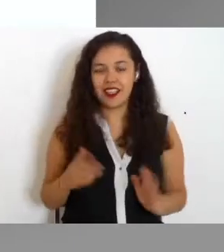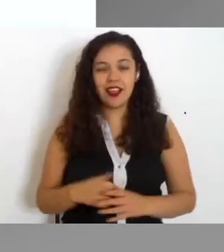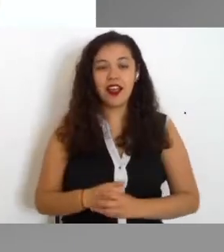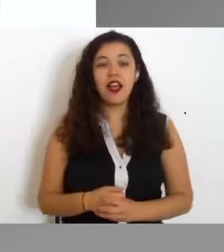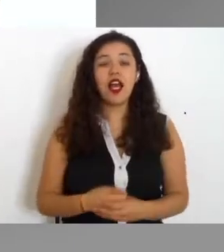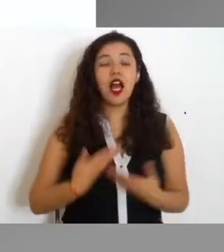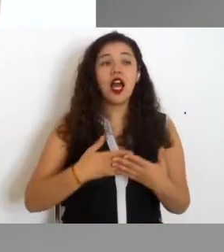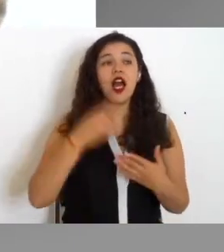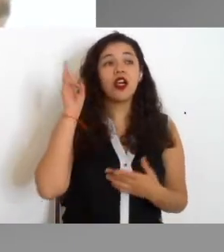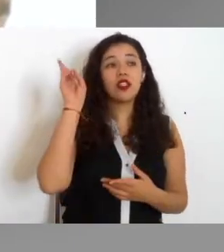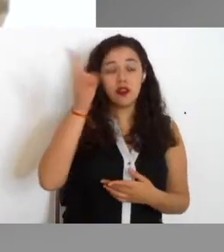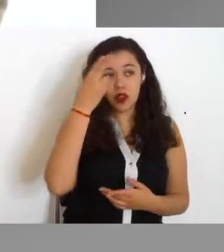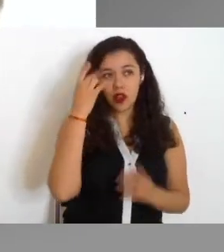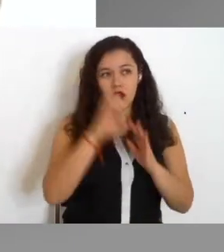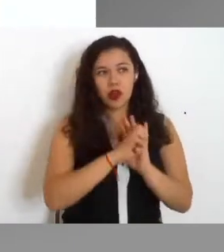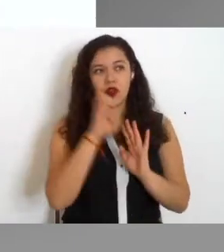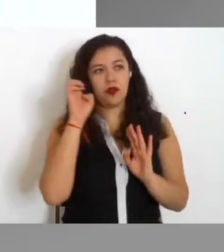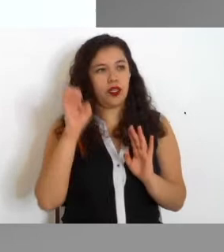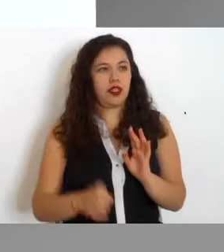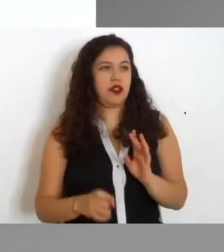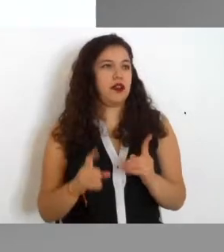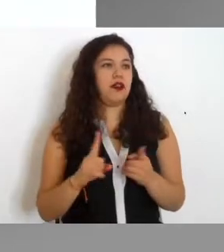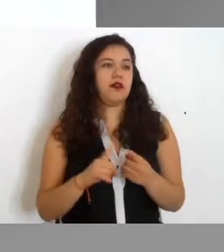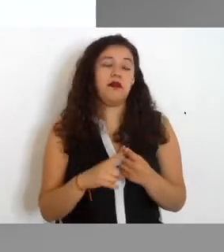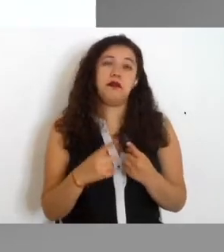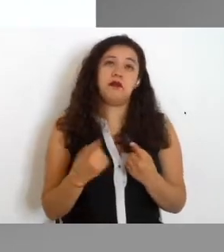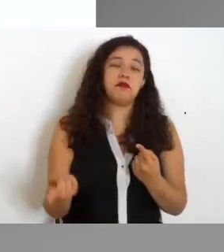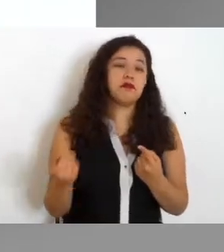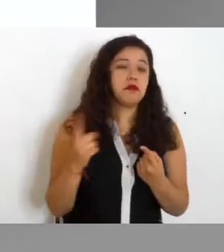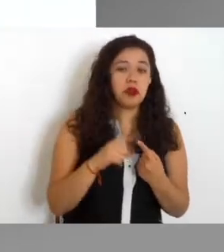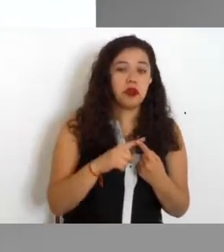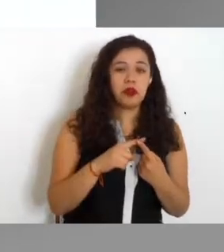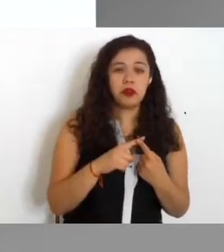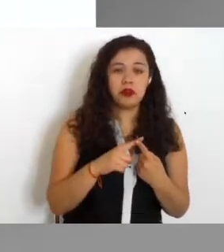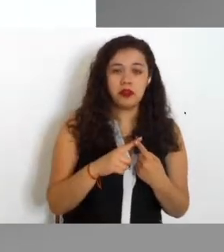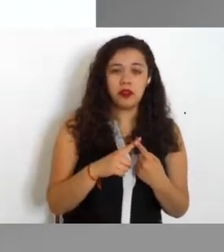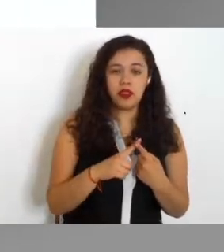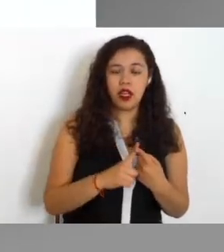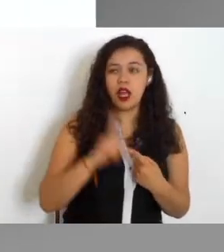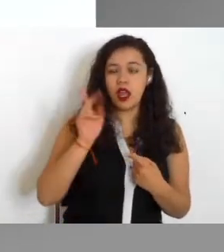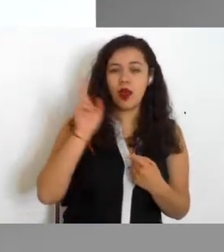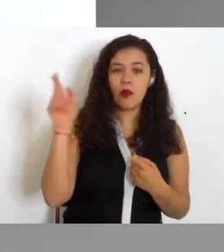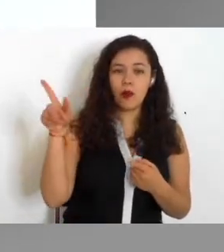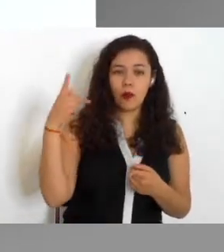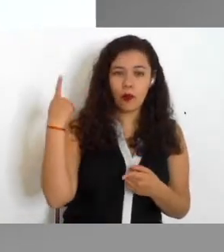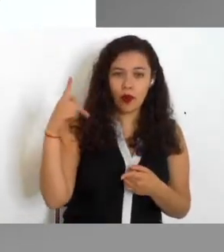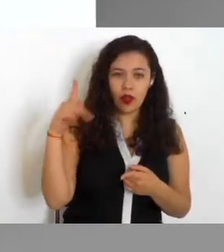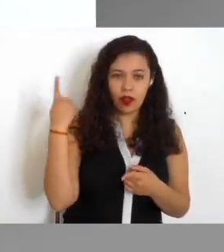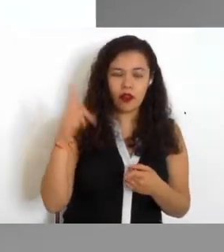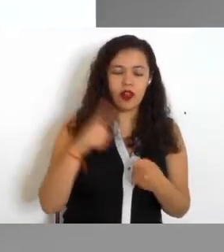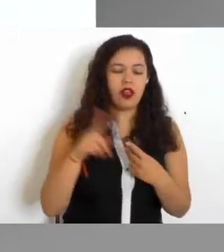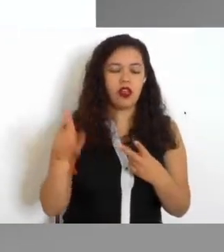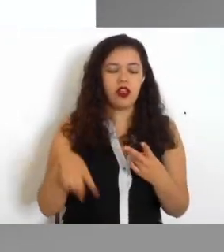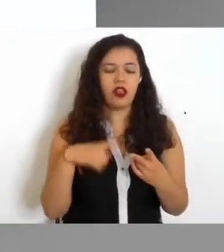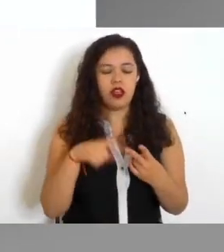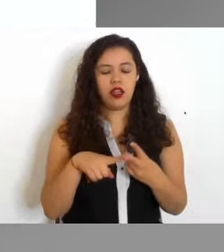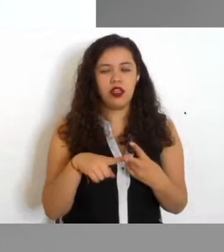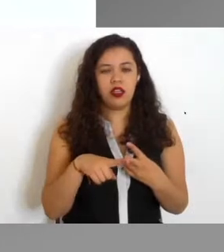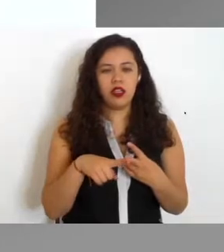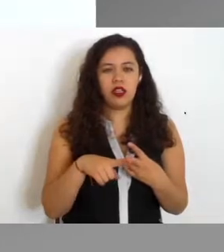universidades, por ejemplo, con la Benemérita Universidad de Puebla. Estamos trabajando con las